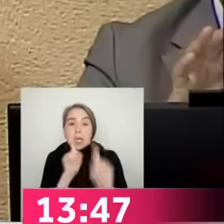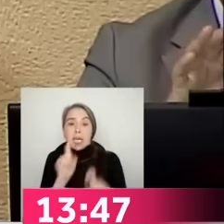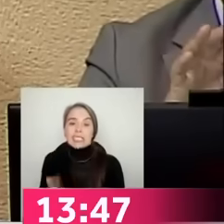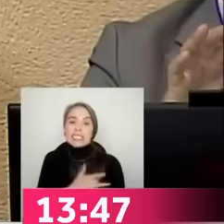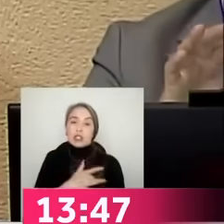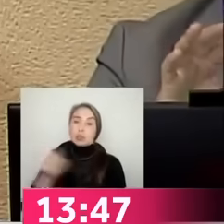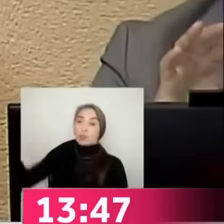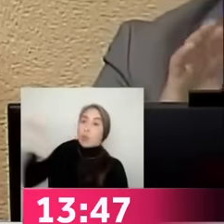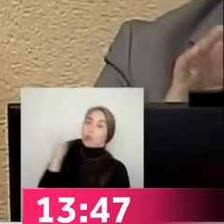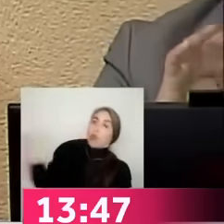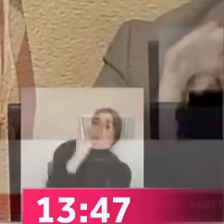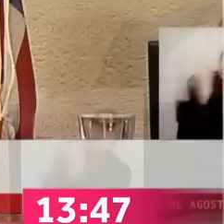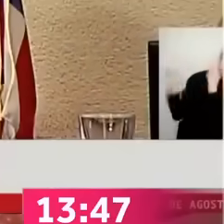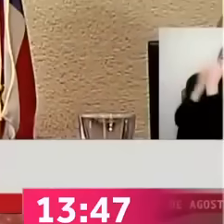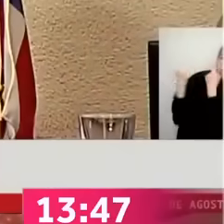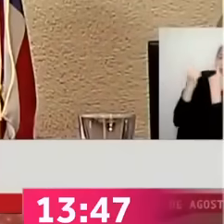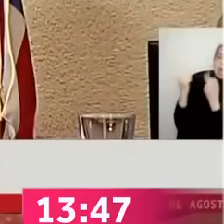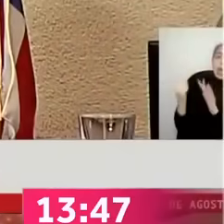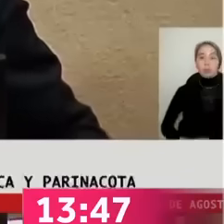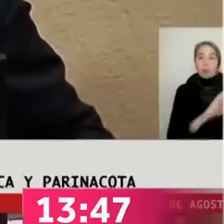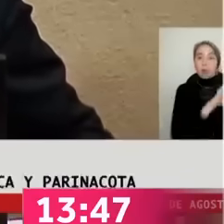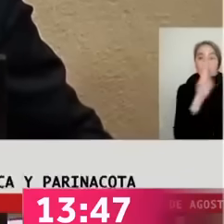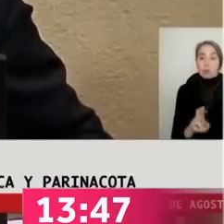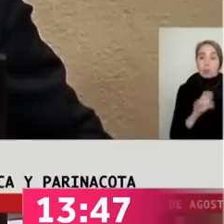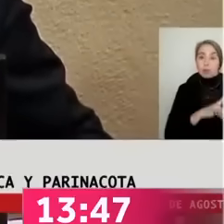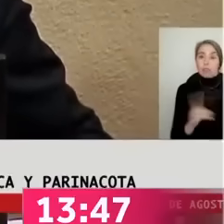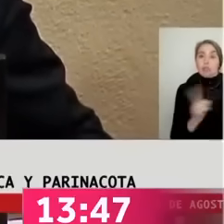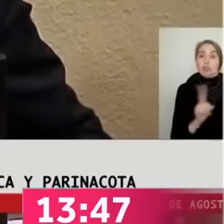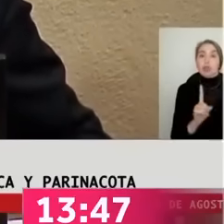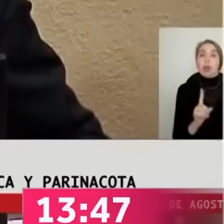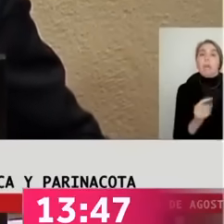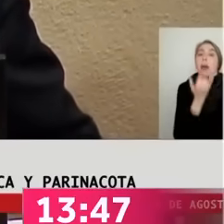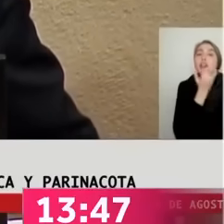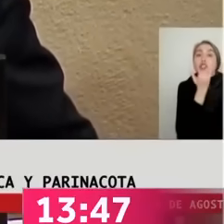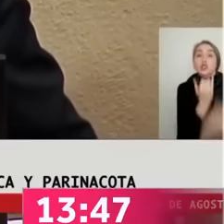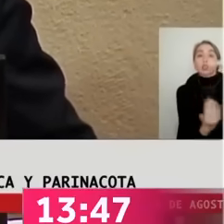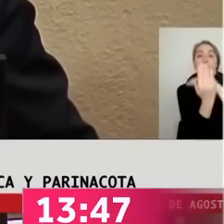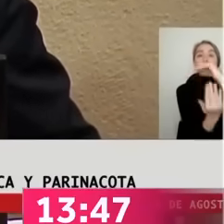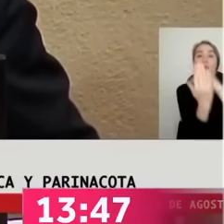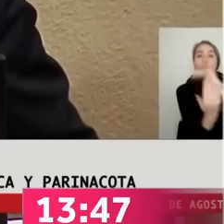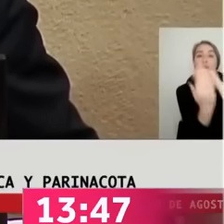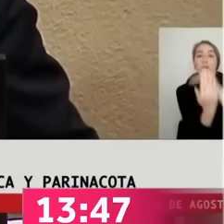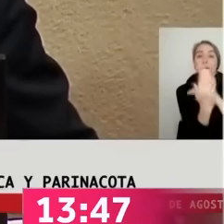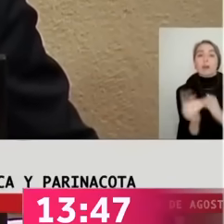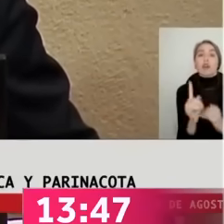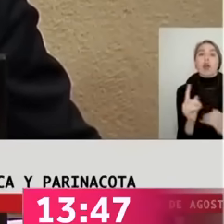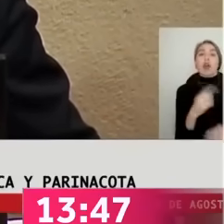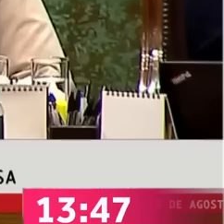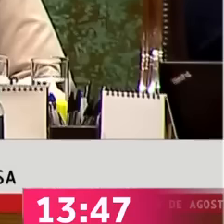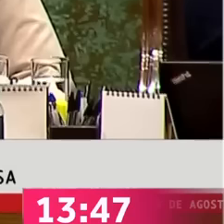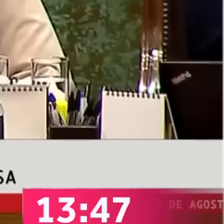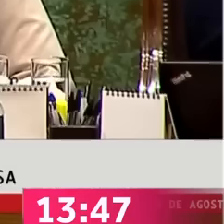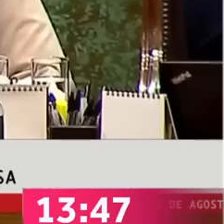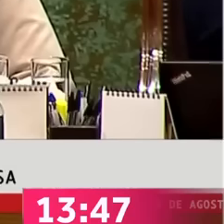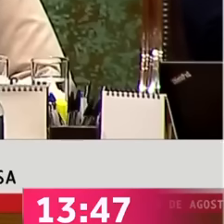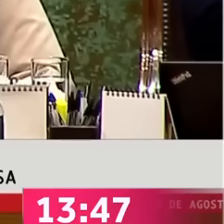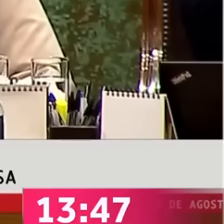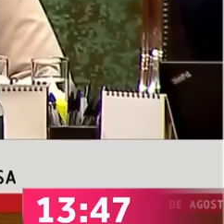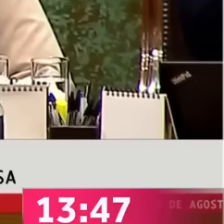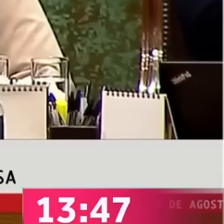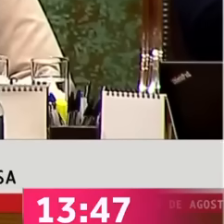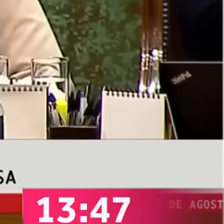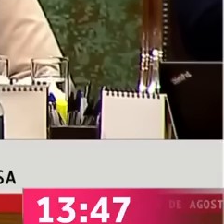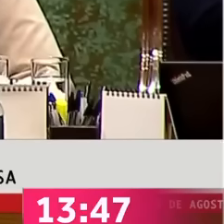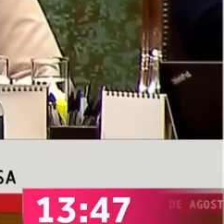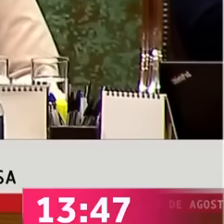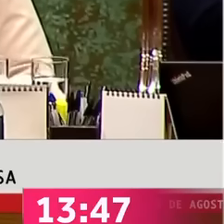muy relevantes, pero hasta el momento entonces se mantiene la mesa de la Cámara tal cual está compuesta, con Carlos Cariola, con Gaspar Rivas y también con